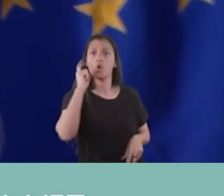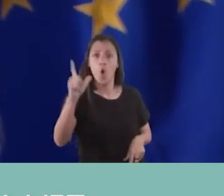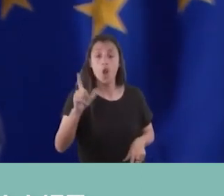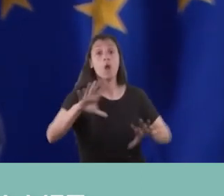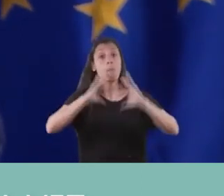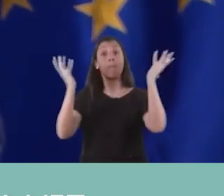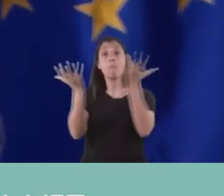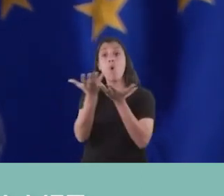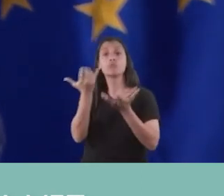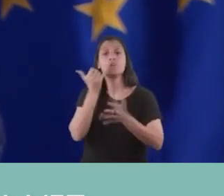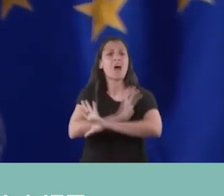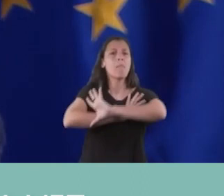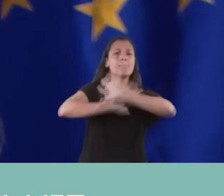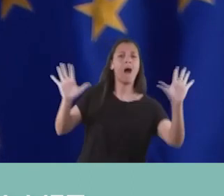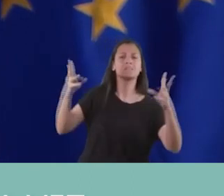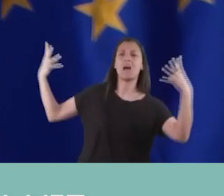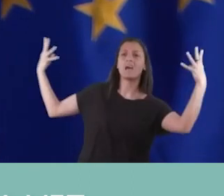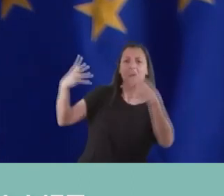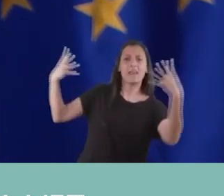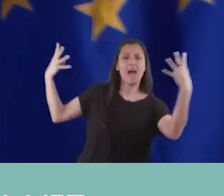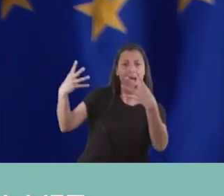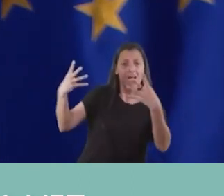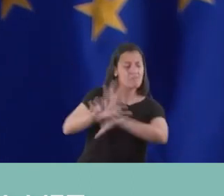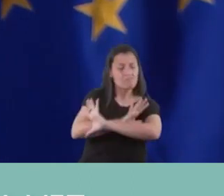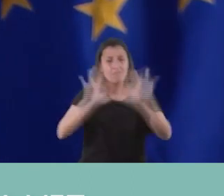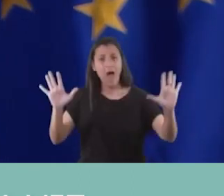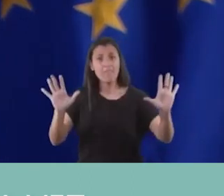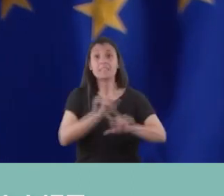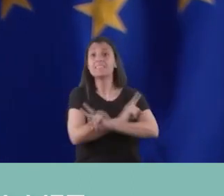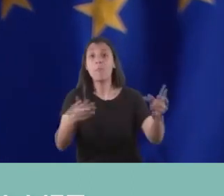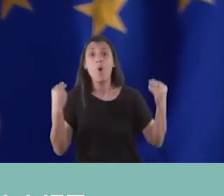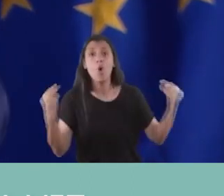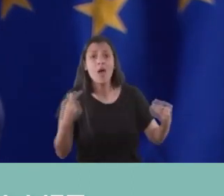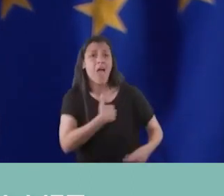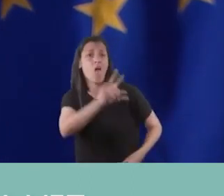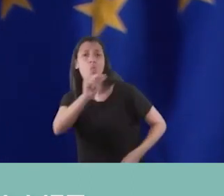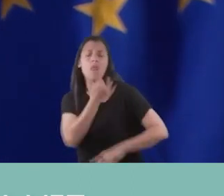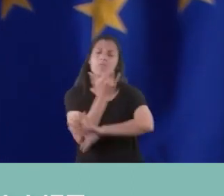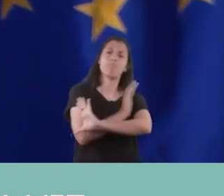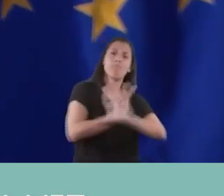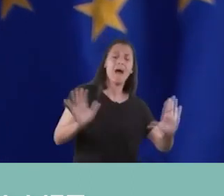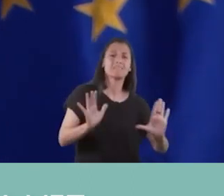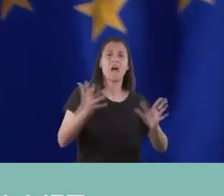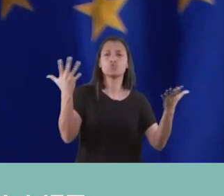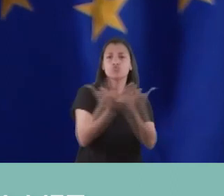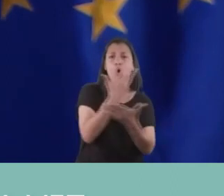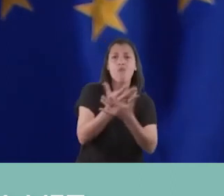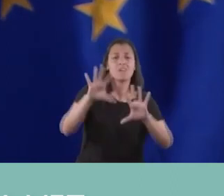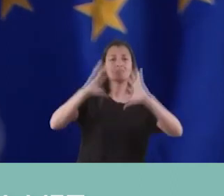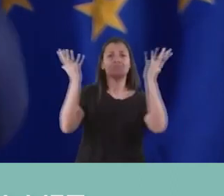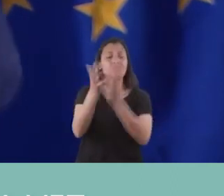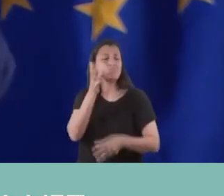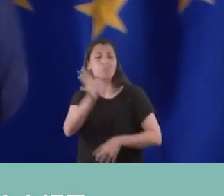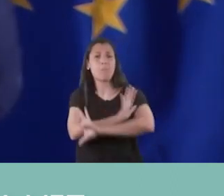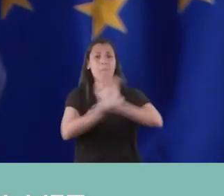no necesita más guerras. Y si el mundo ya hay algo que no necesita es dolor. Es demasiado el dolor que hay en el mundo.